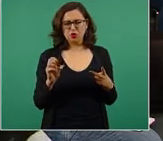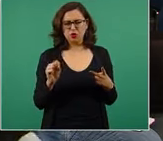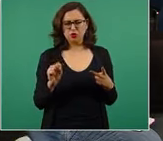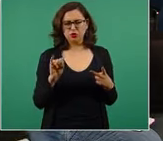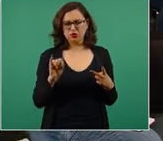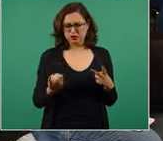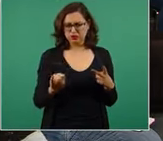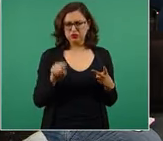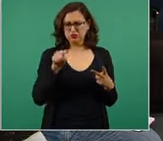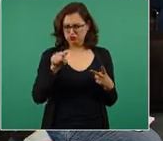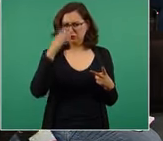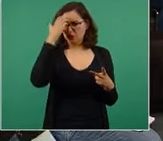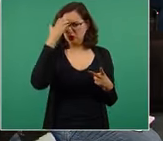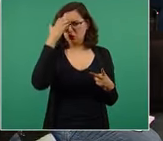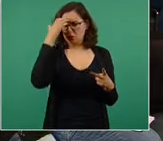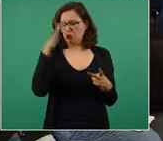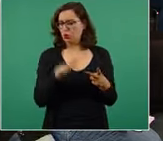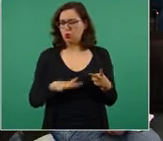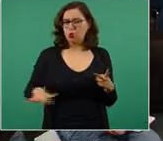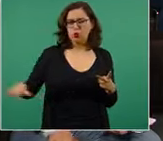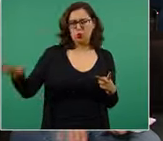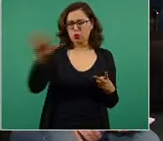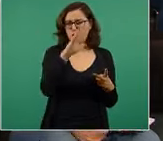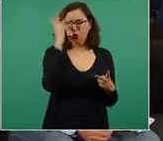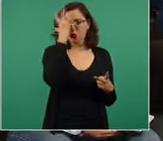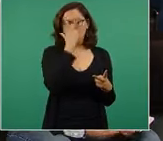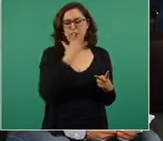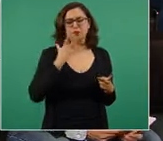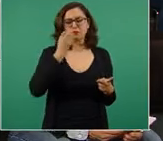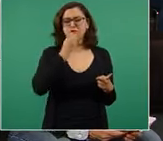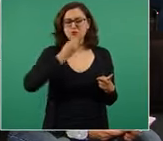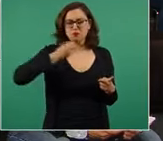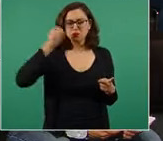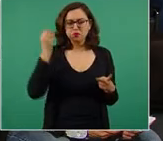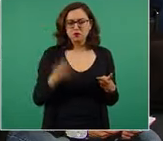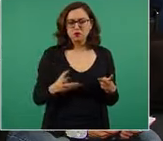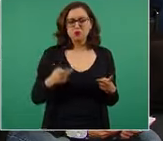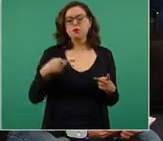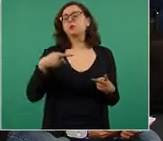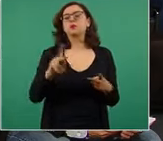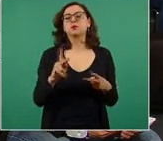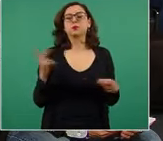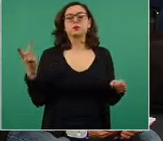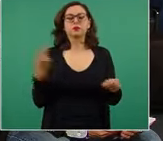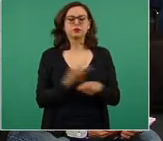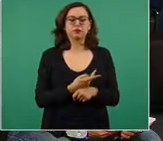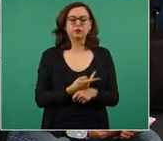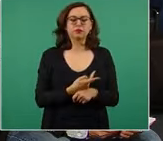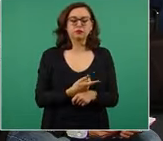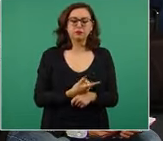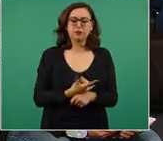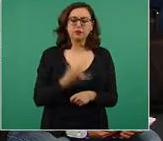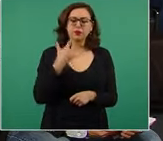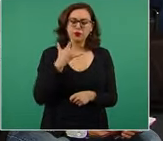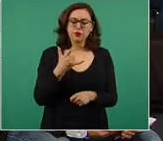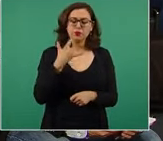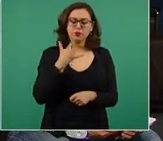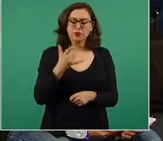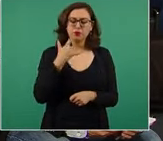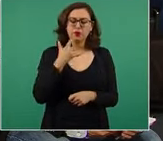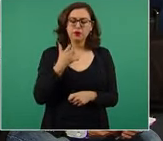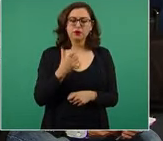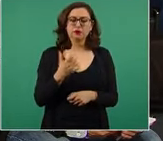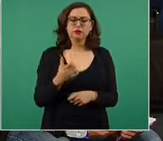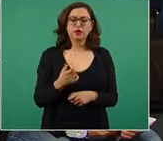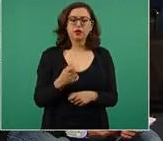bello. El asunto ahí es que ya después de una lucha intensa desde el 25 de